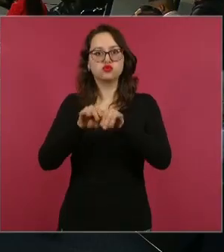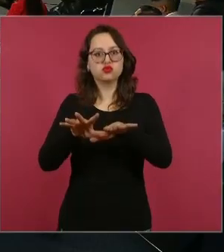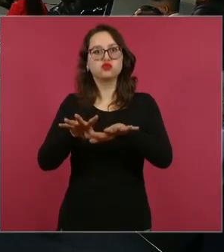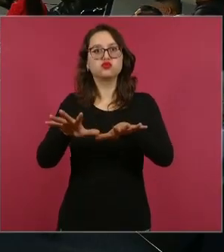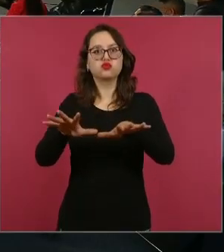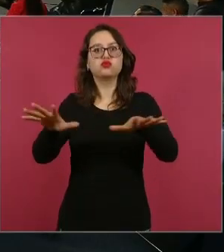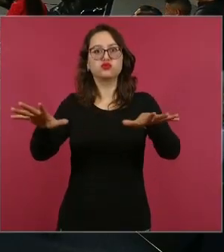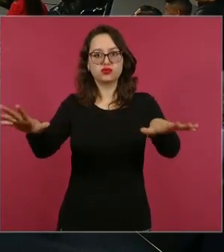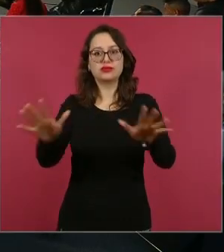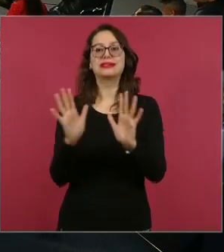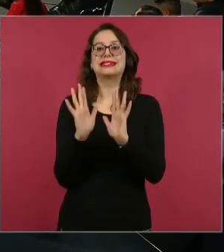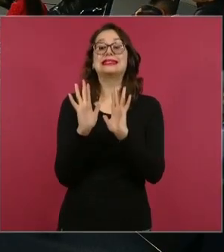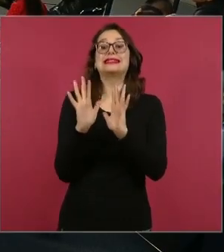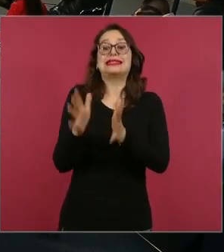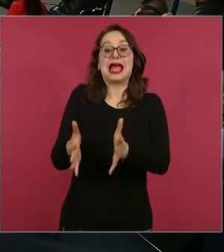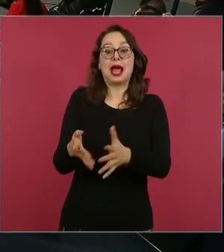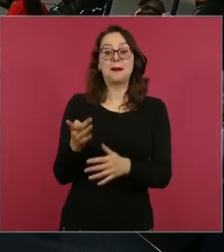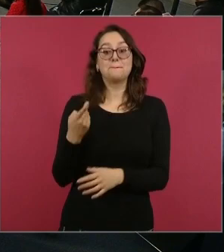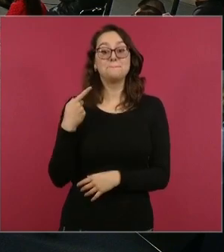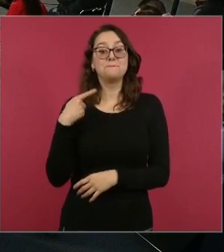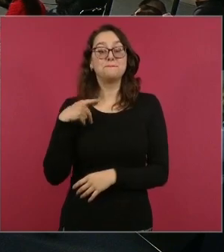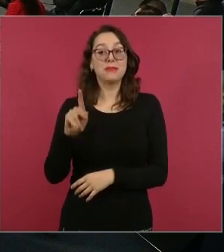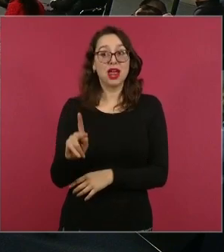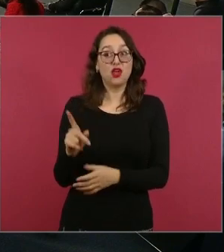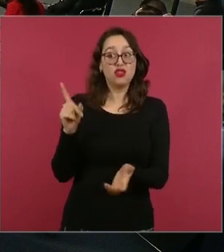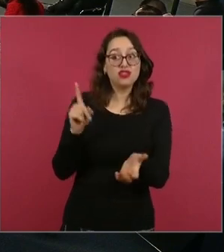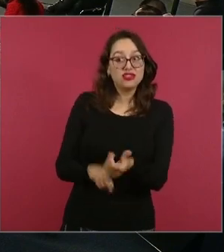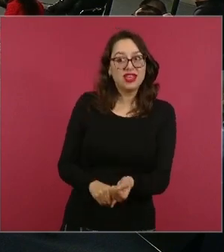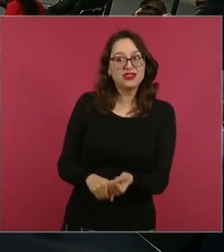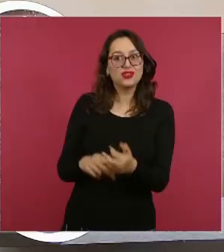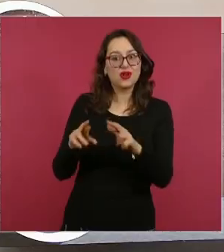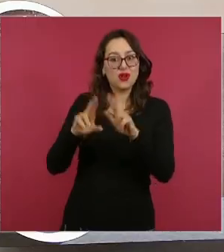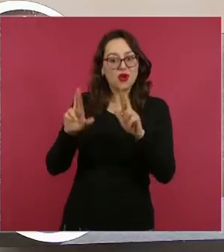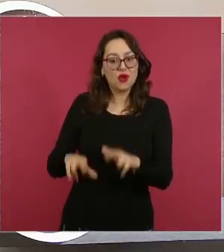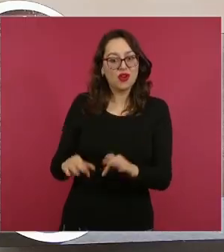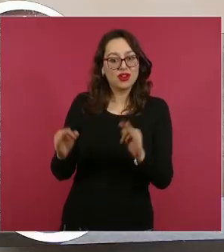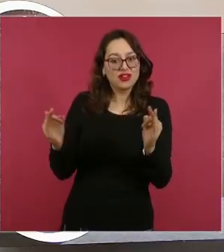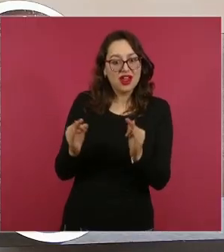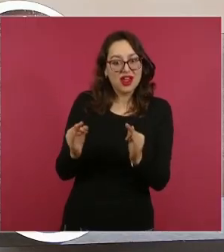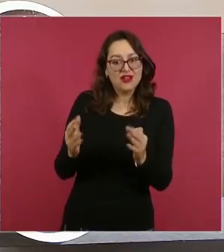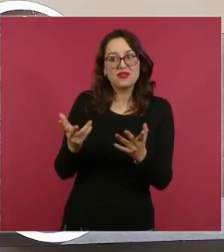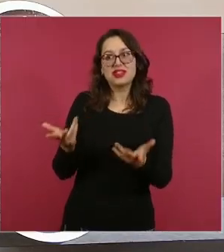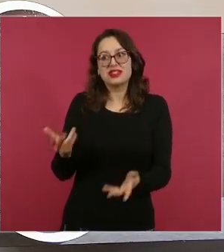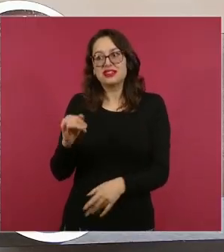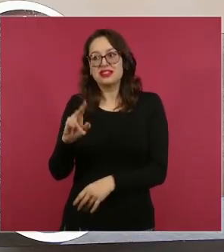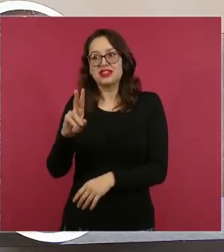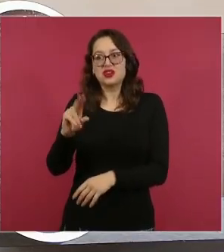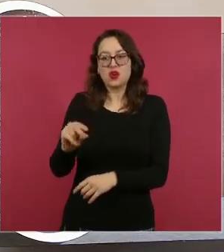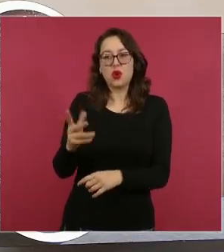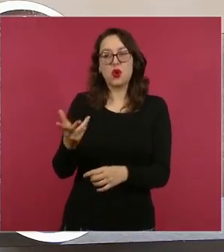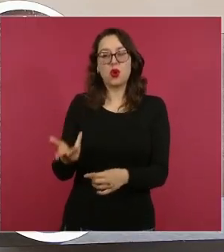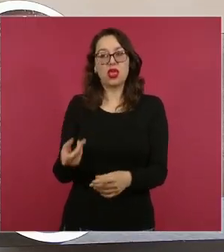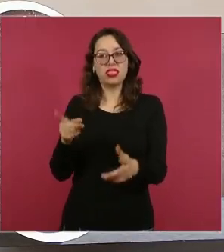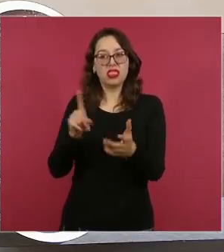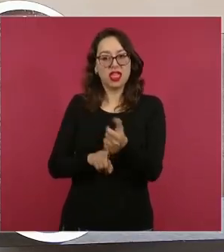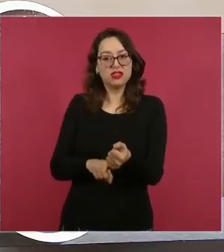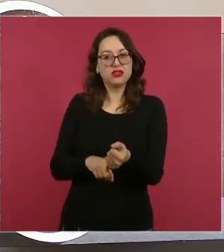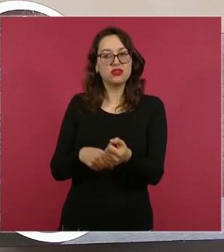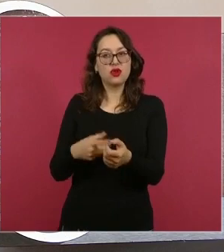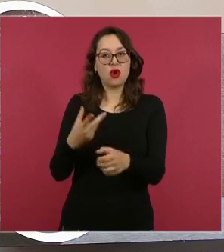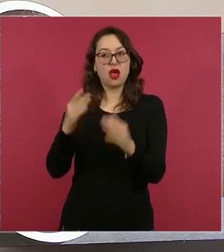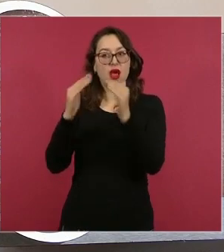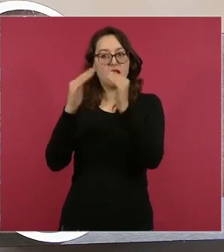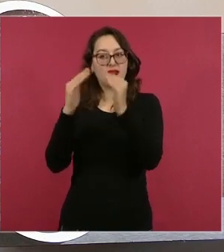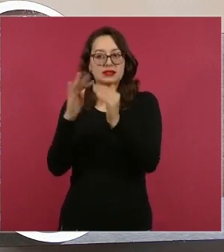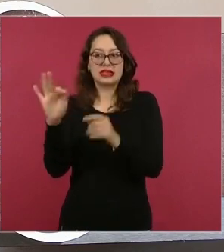presidente pero también ellos tienen que checar cómo están sus instalaciones eléctricas Entonces no va a haber este refrigeradores en